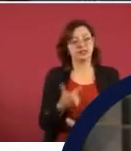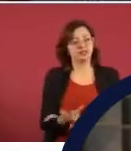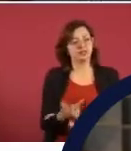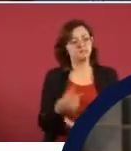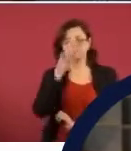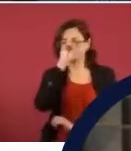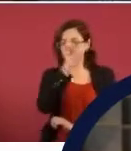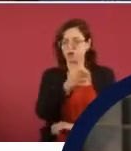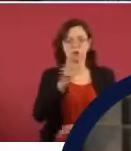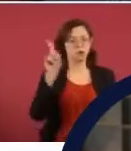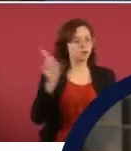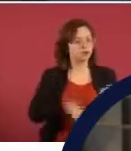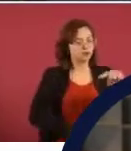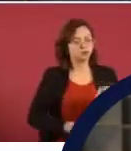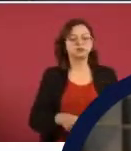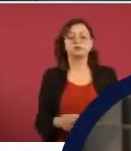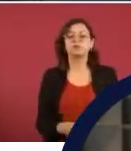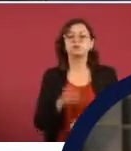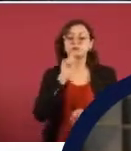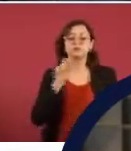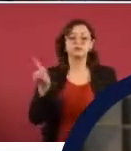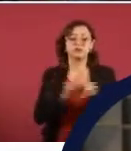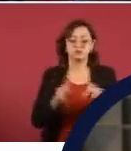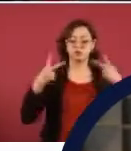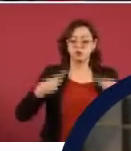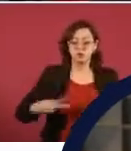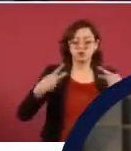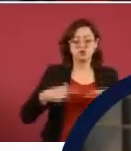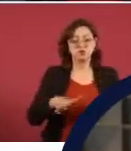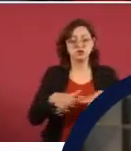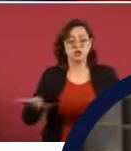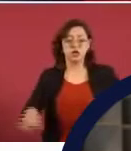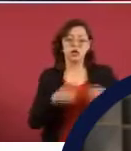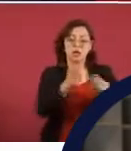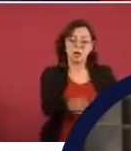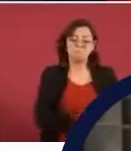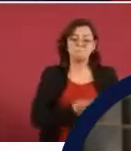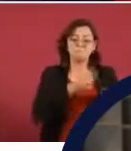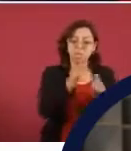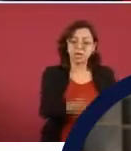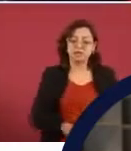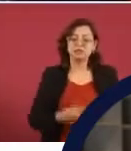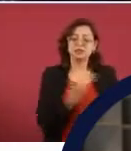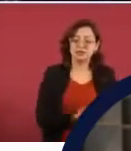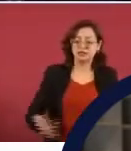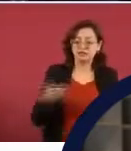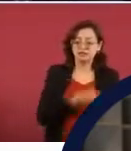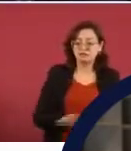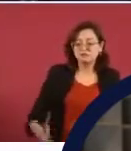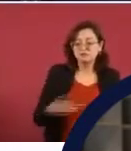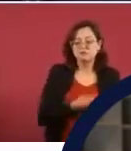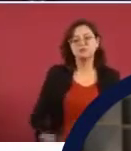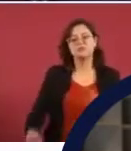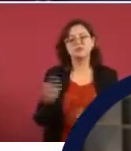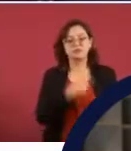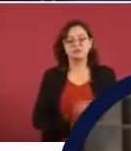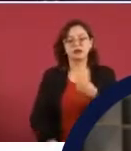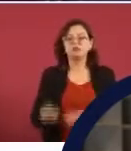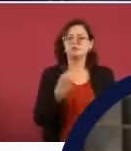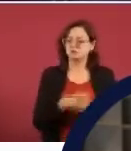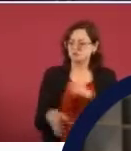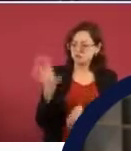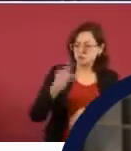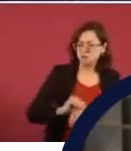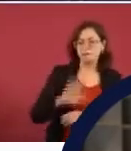motivación, estímulos para que creciéramos también, como el crecimiento en Estados Unidos, en Canadá, y que sin embargo no se tradujo